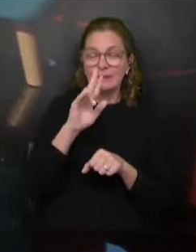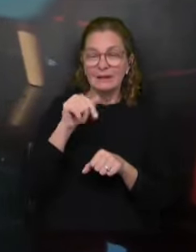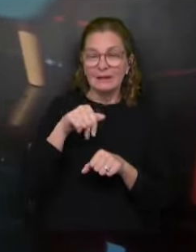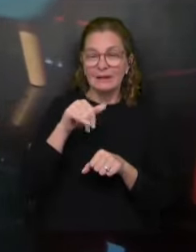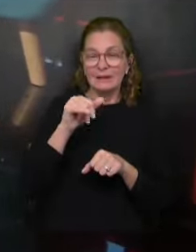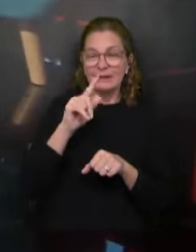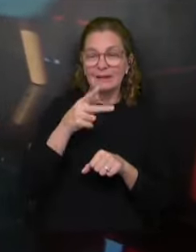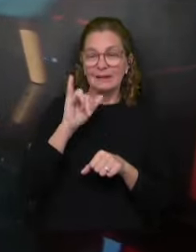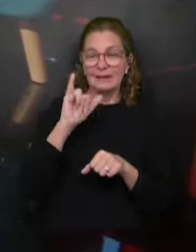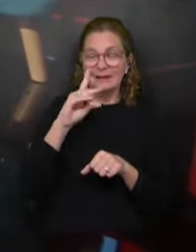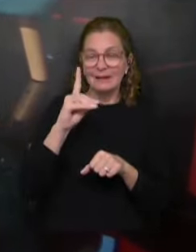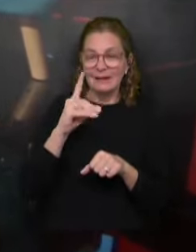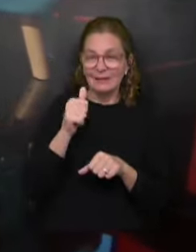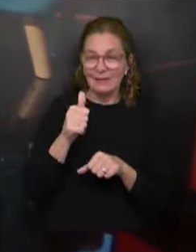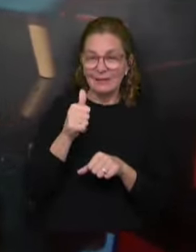Isense. ¿Está bien?